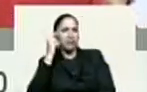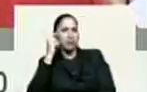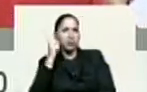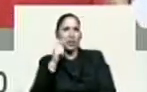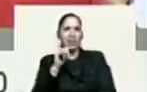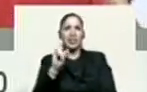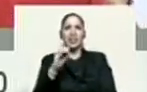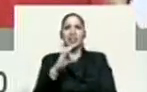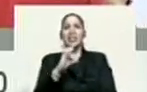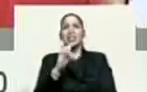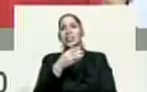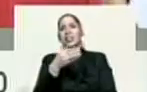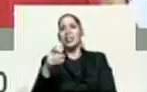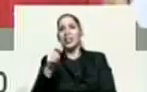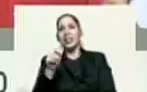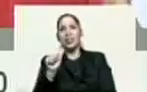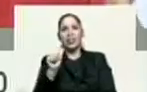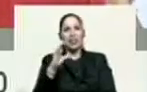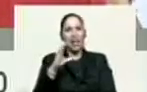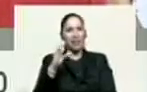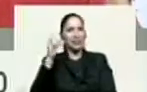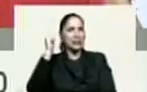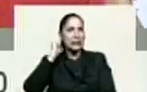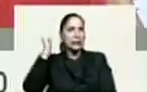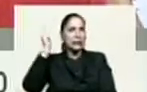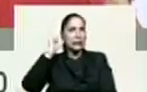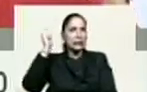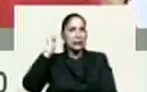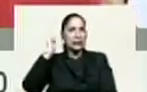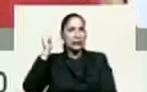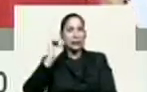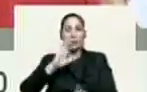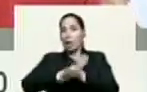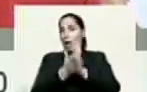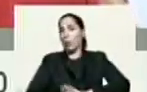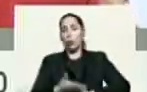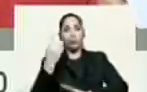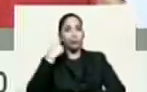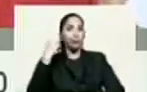el tic-tac, pero hay chocolate venezolano que es bien sabroso.